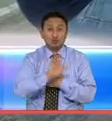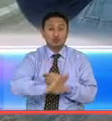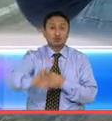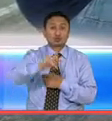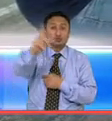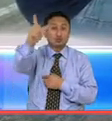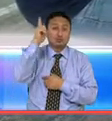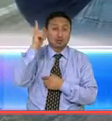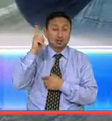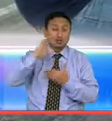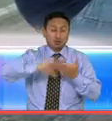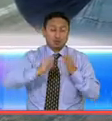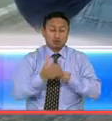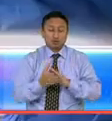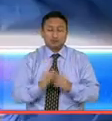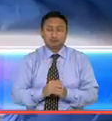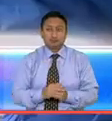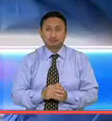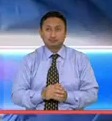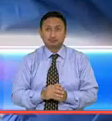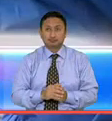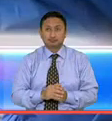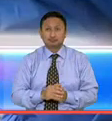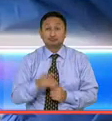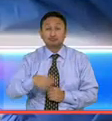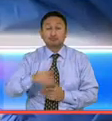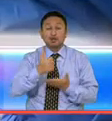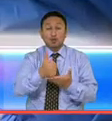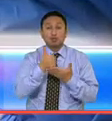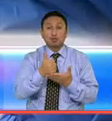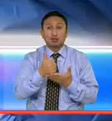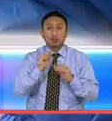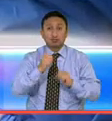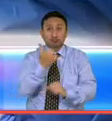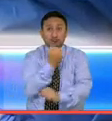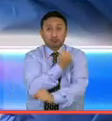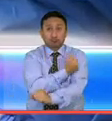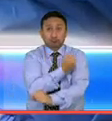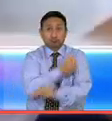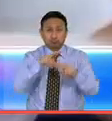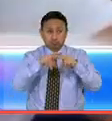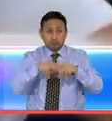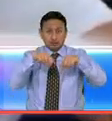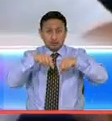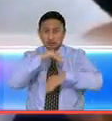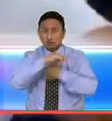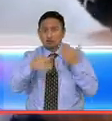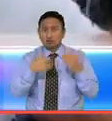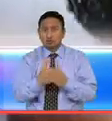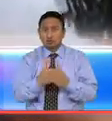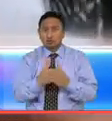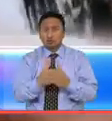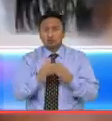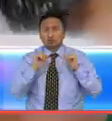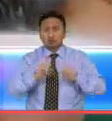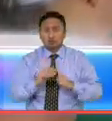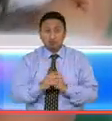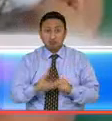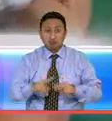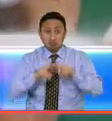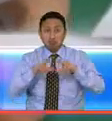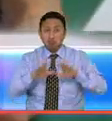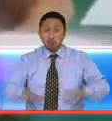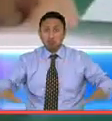miembros de la comunidad de Bamemo sobre los beneficios de la inmunización, verificaron que se cumplan con los protocolos, además inspeccionaron el